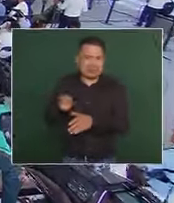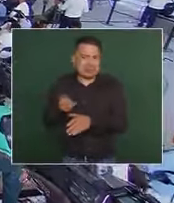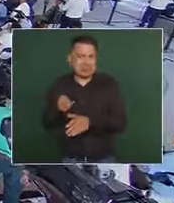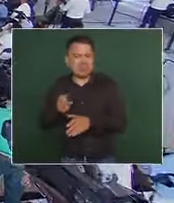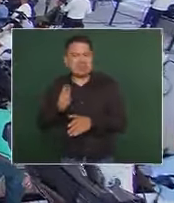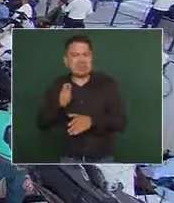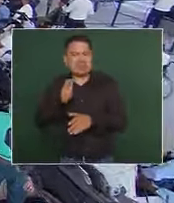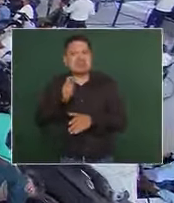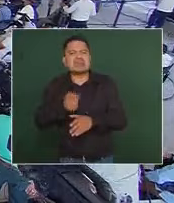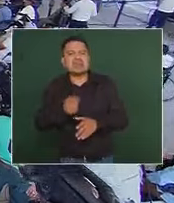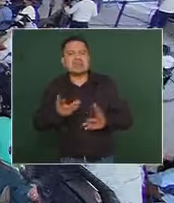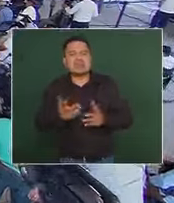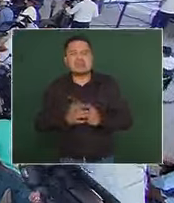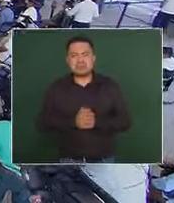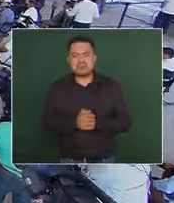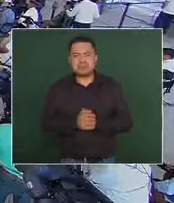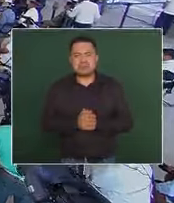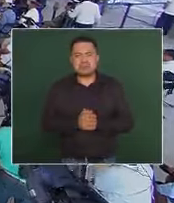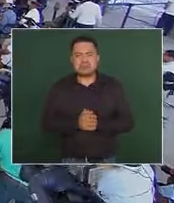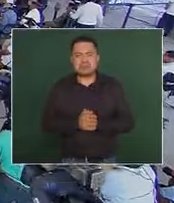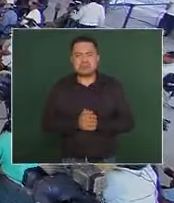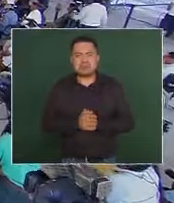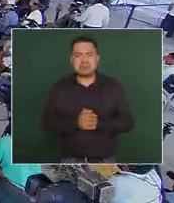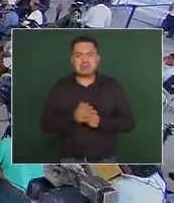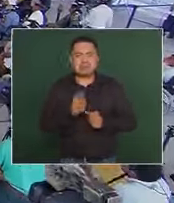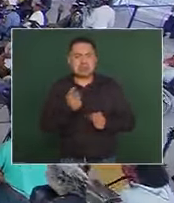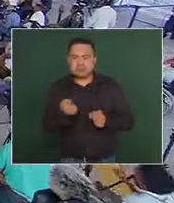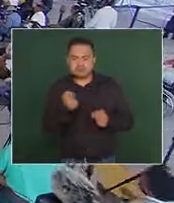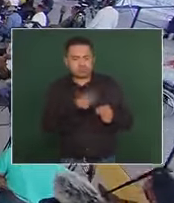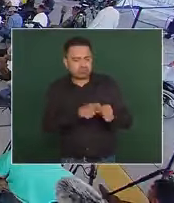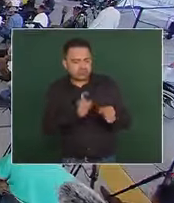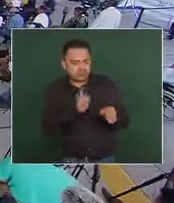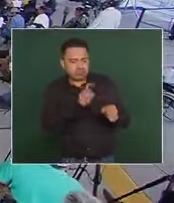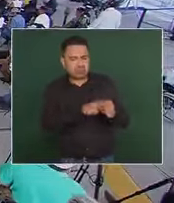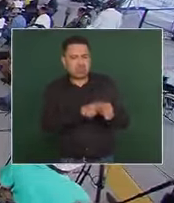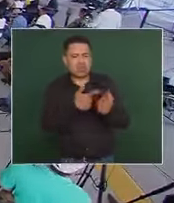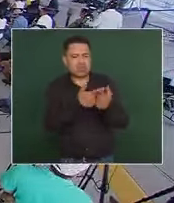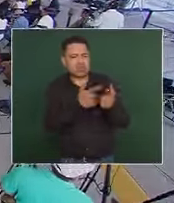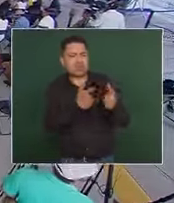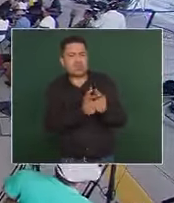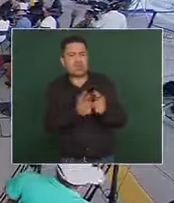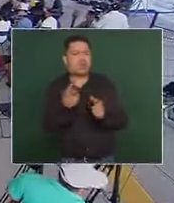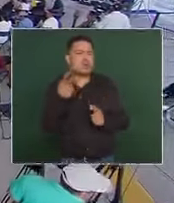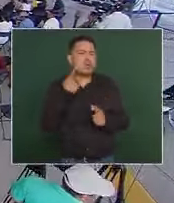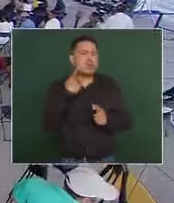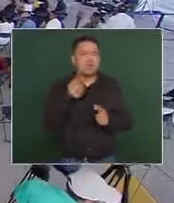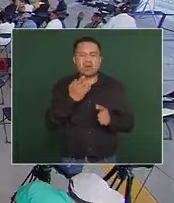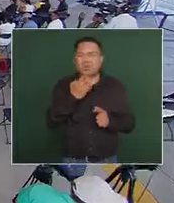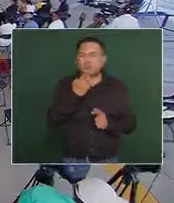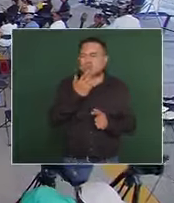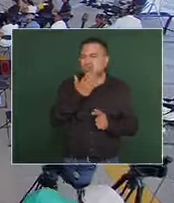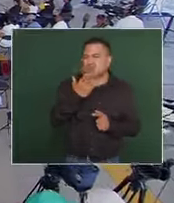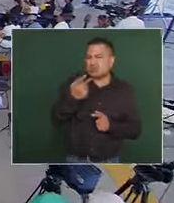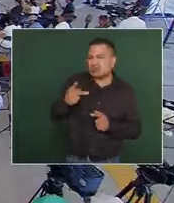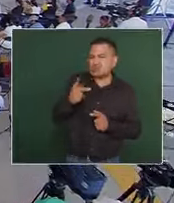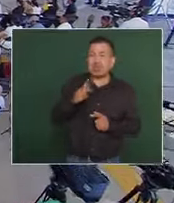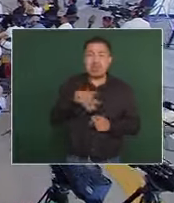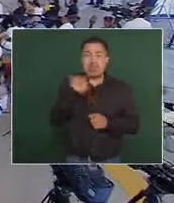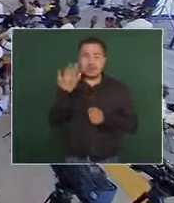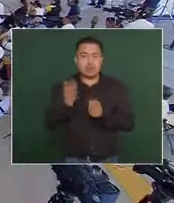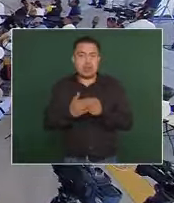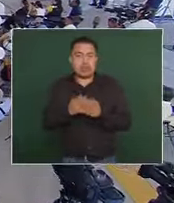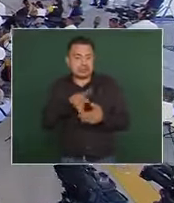que son militantes de partidos conservadores. Y como vienen las